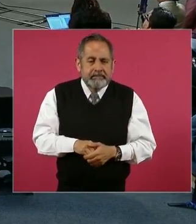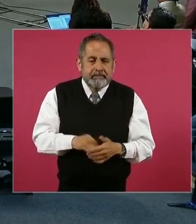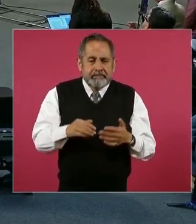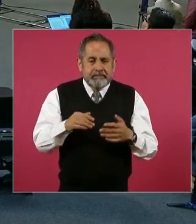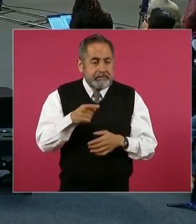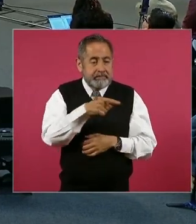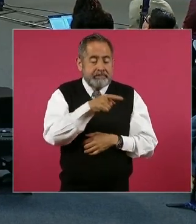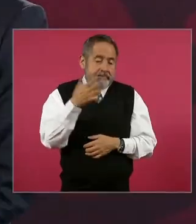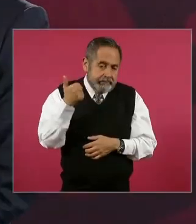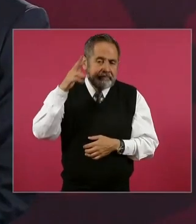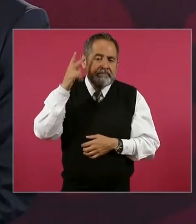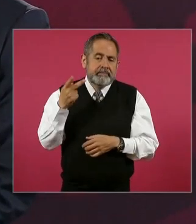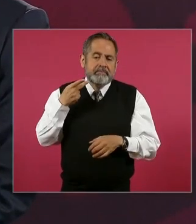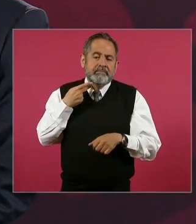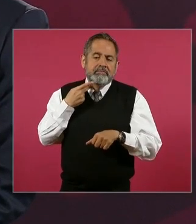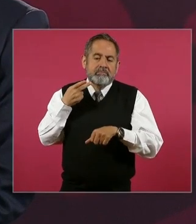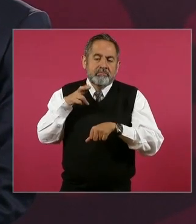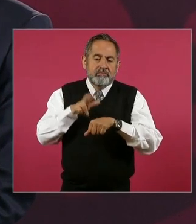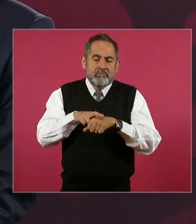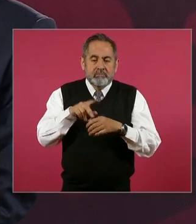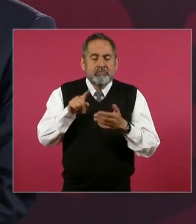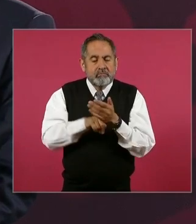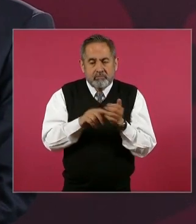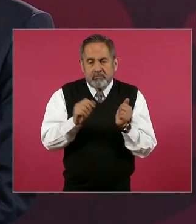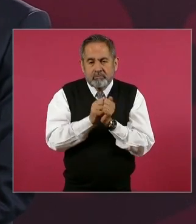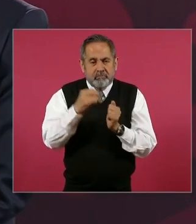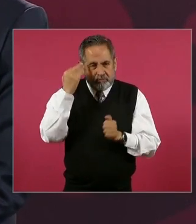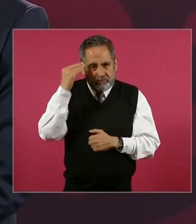fue procurador con